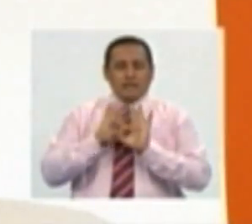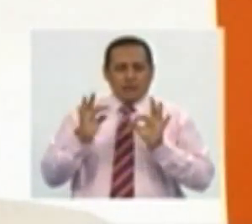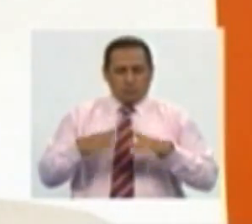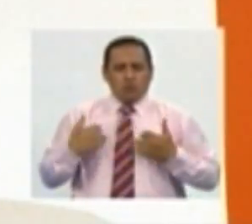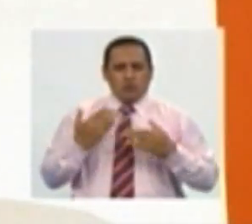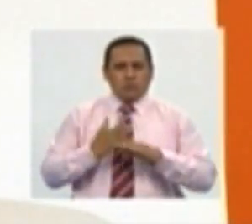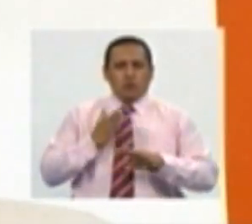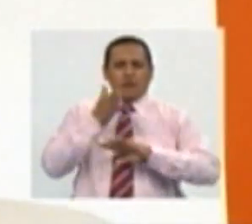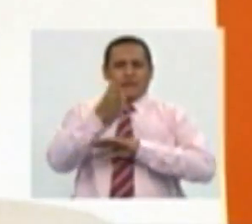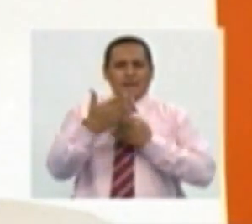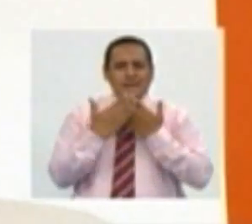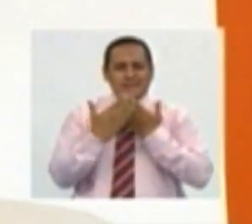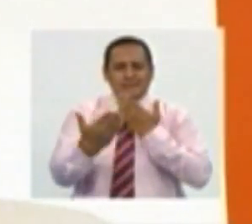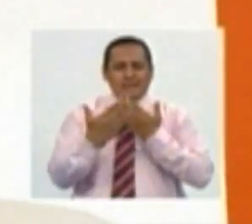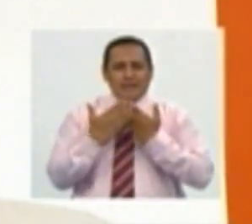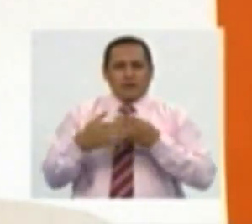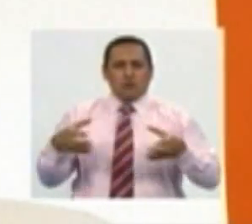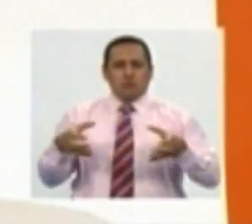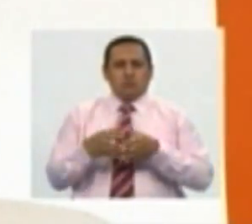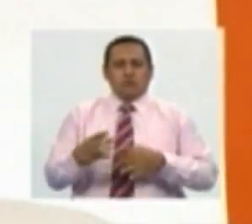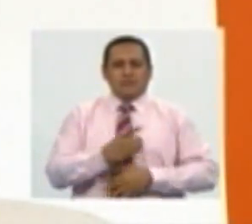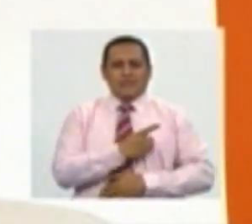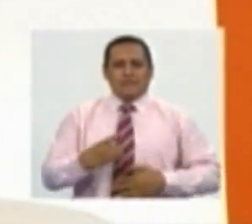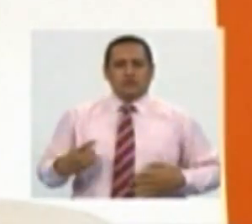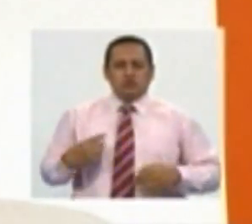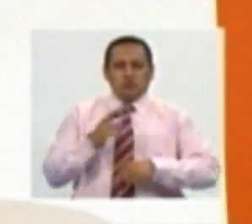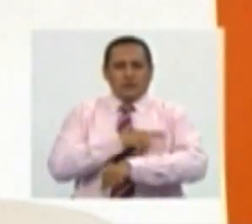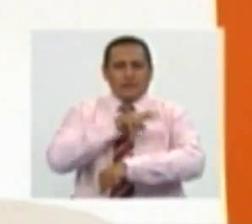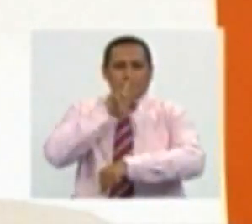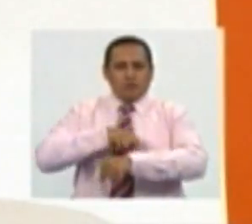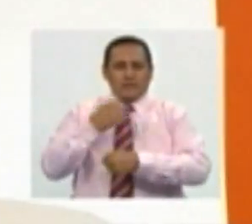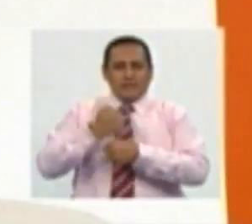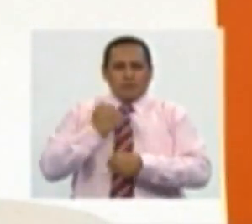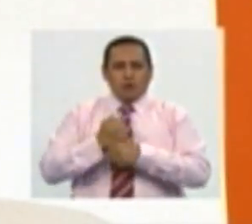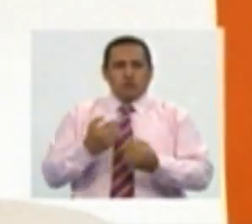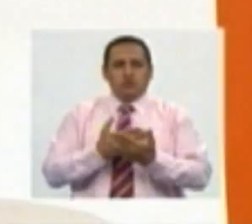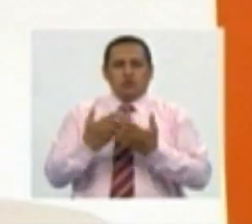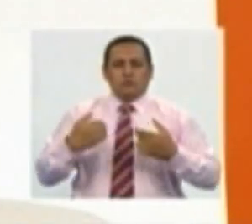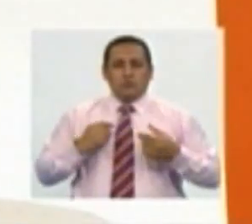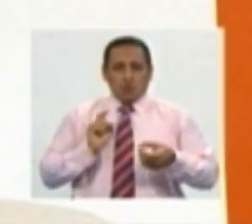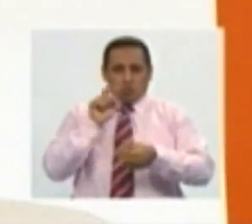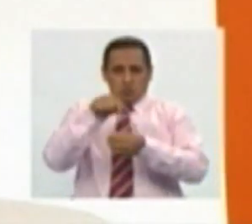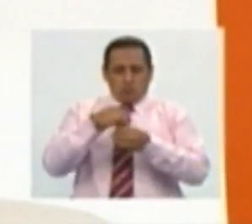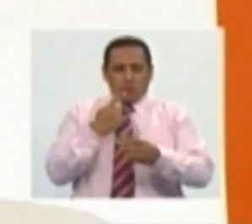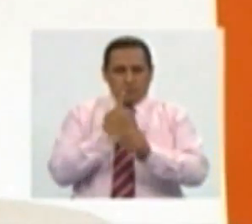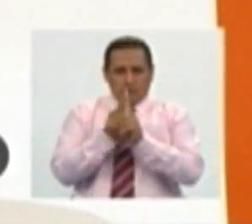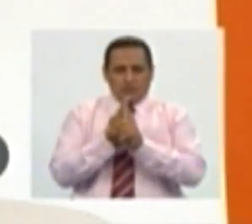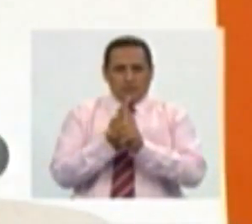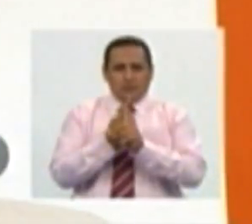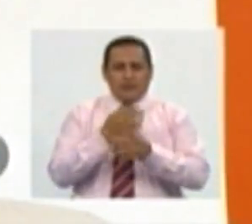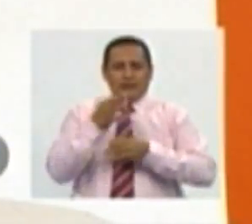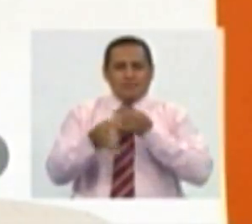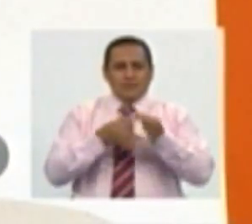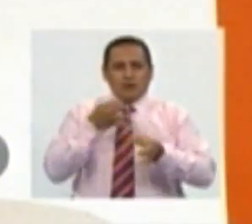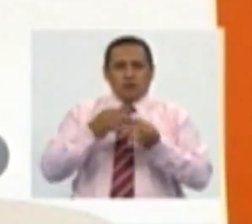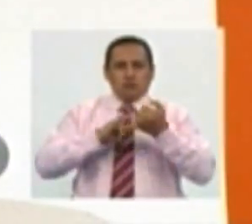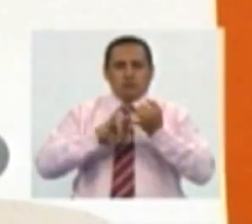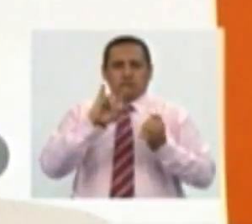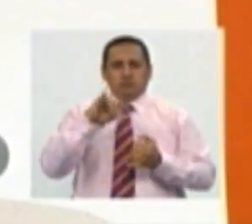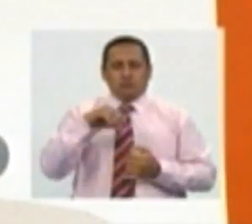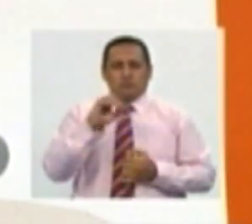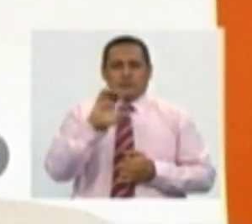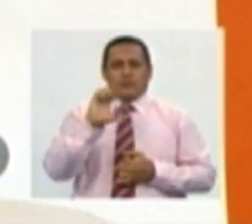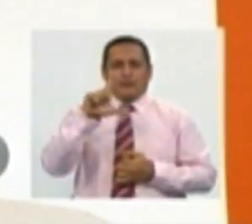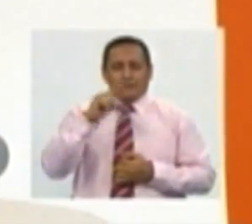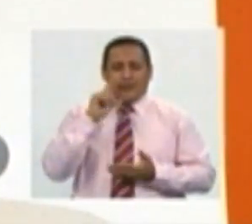¿no?, podemos ir a la Dirección Regional de Trabajo de la región a la cual nosotros pertenecemos, ¿no? Vuelvo a decir, SUNAFIL